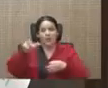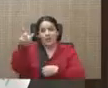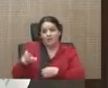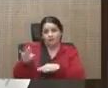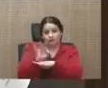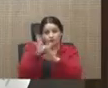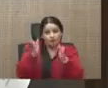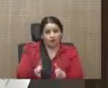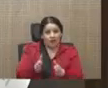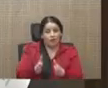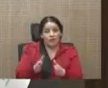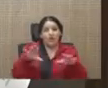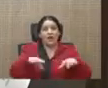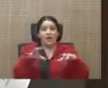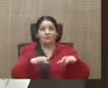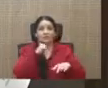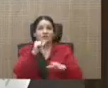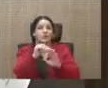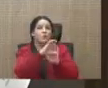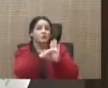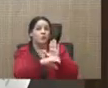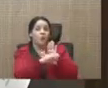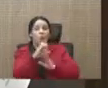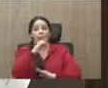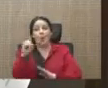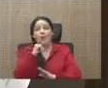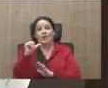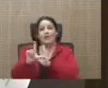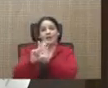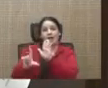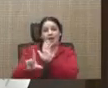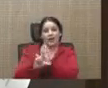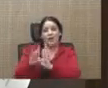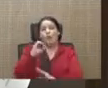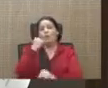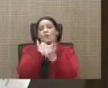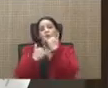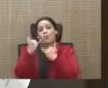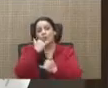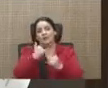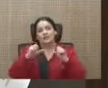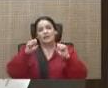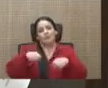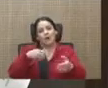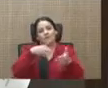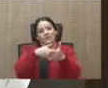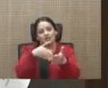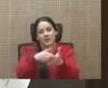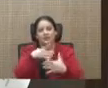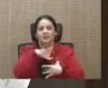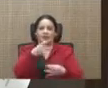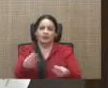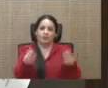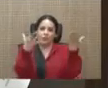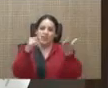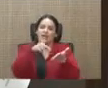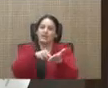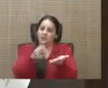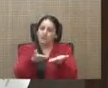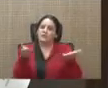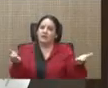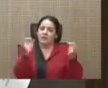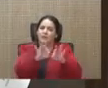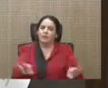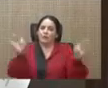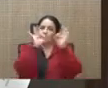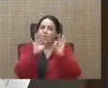inconstitucionales, ilegales o errores graves que causen perjuicio a los intereses públicos. Por lo tanto, es una herramienta muy excepcional, no solo